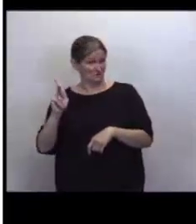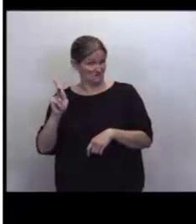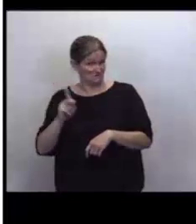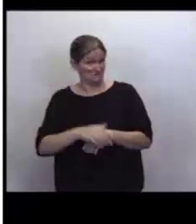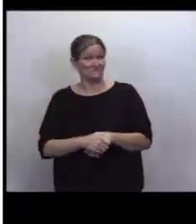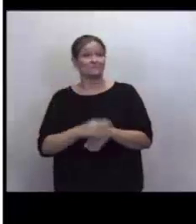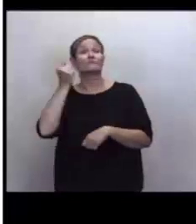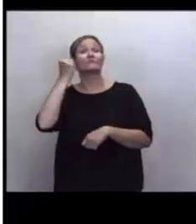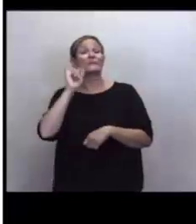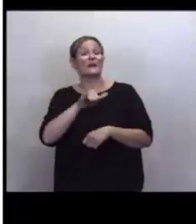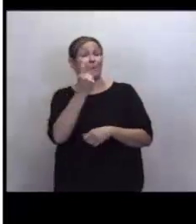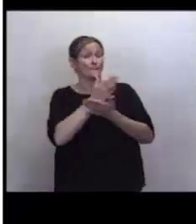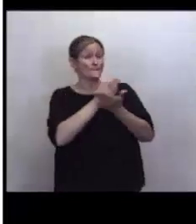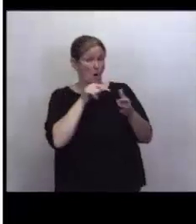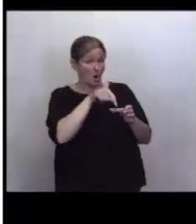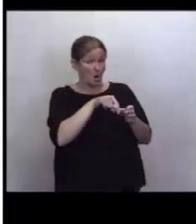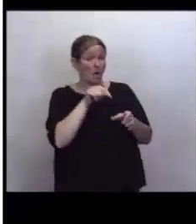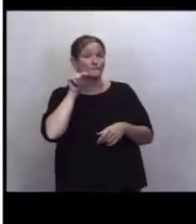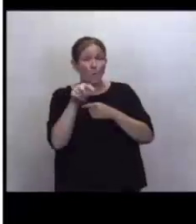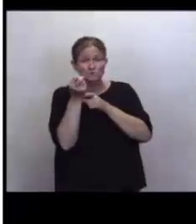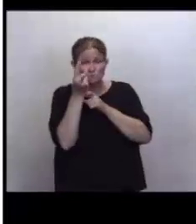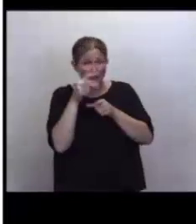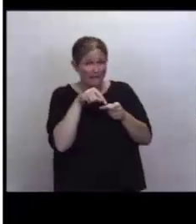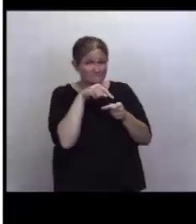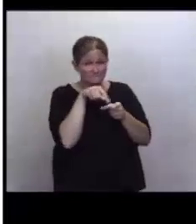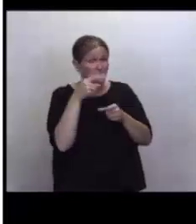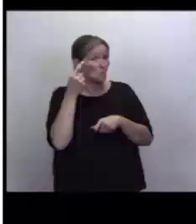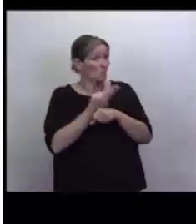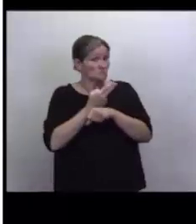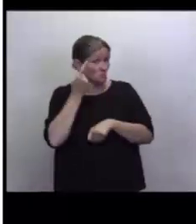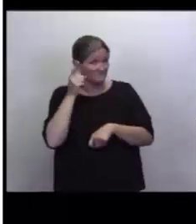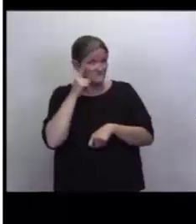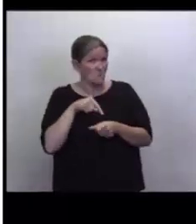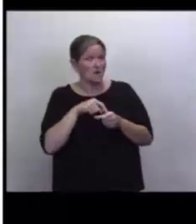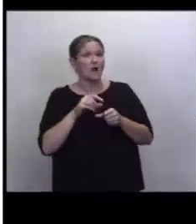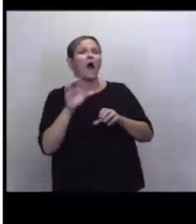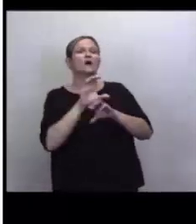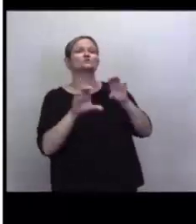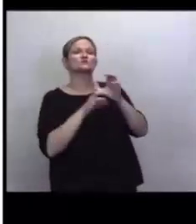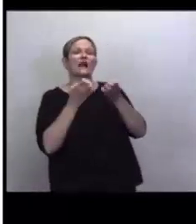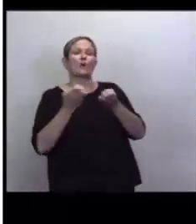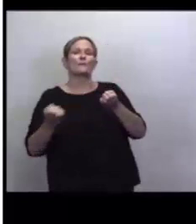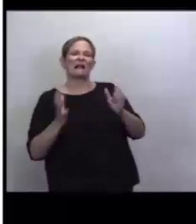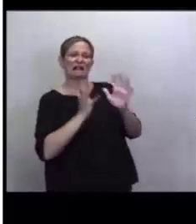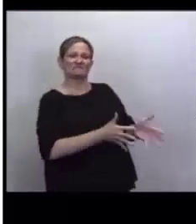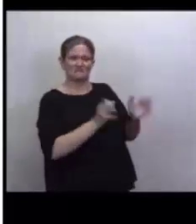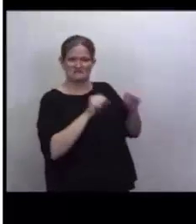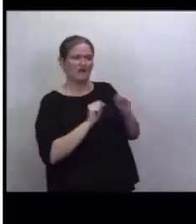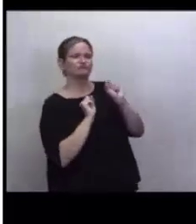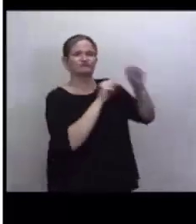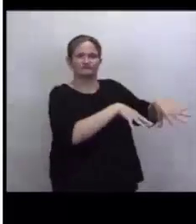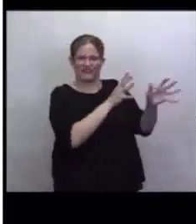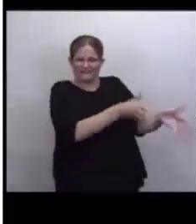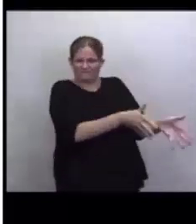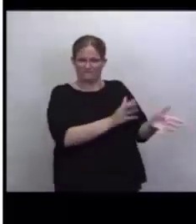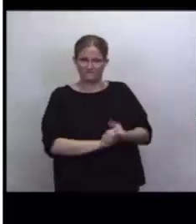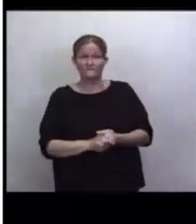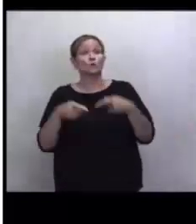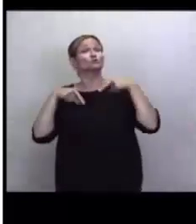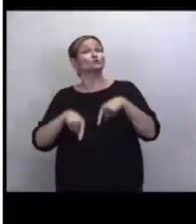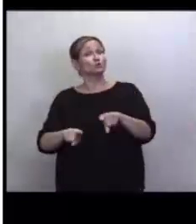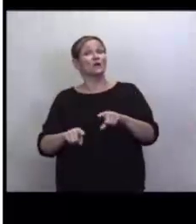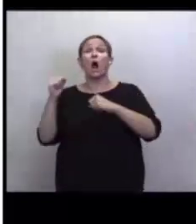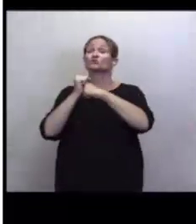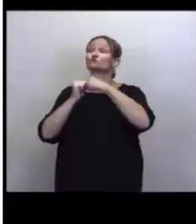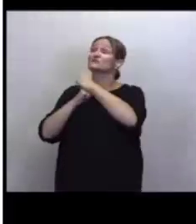acres que está adyacente y debajo del viaducto de la I-81 para la preparación de la construcción. Para proteger